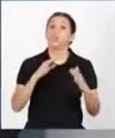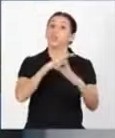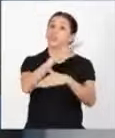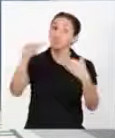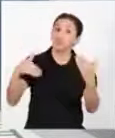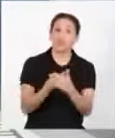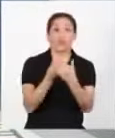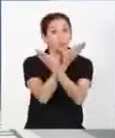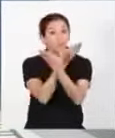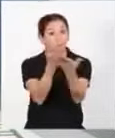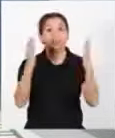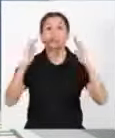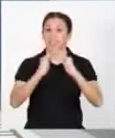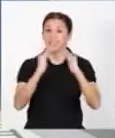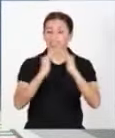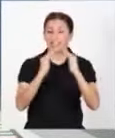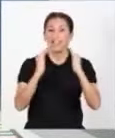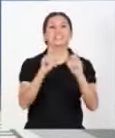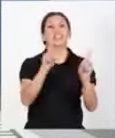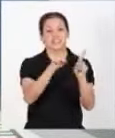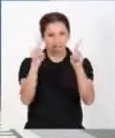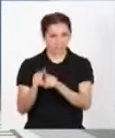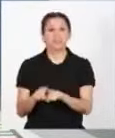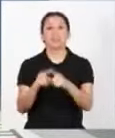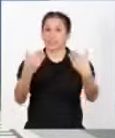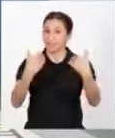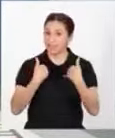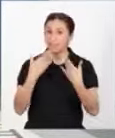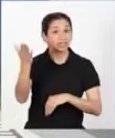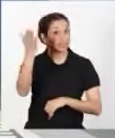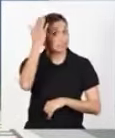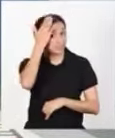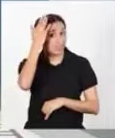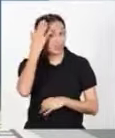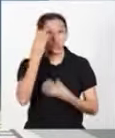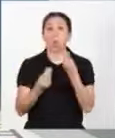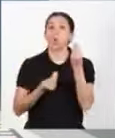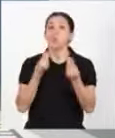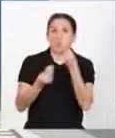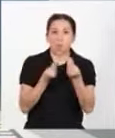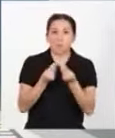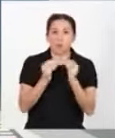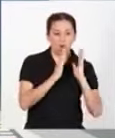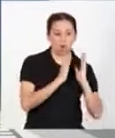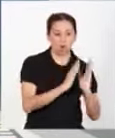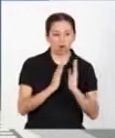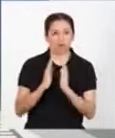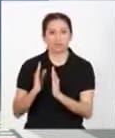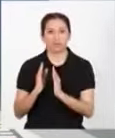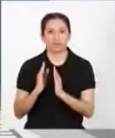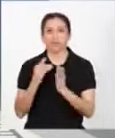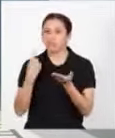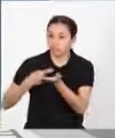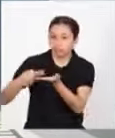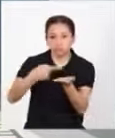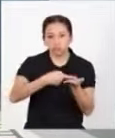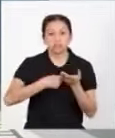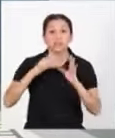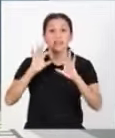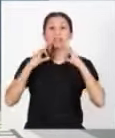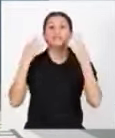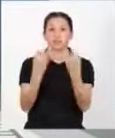Y todas y todos en casa también debemos saber cómo organizarnos